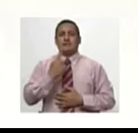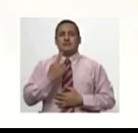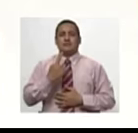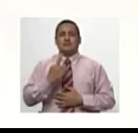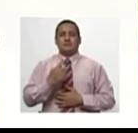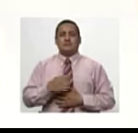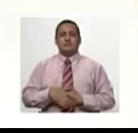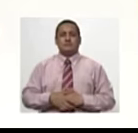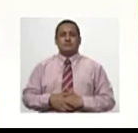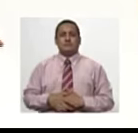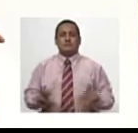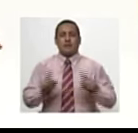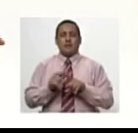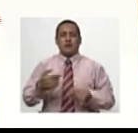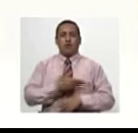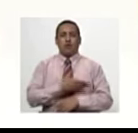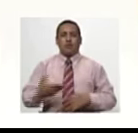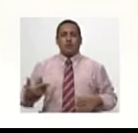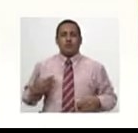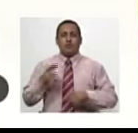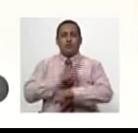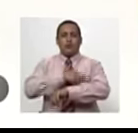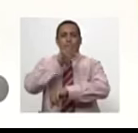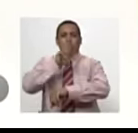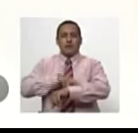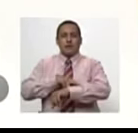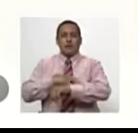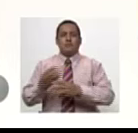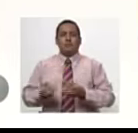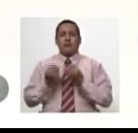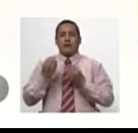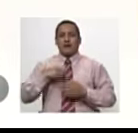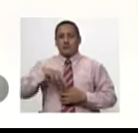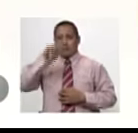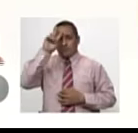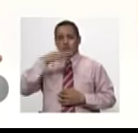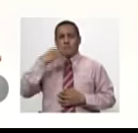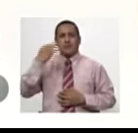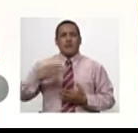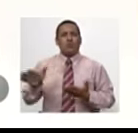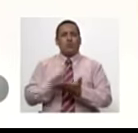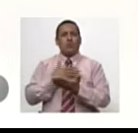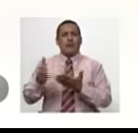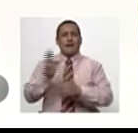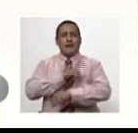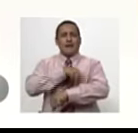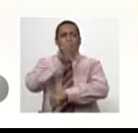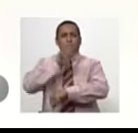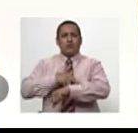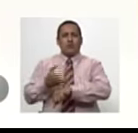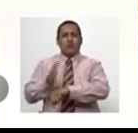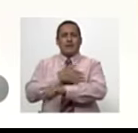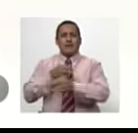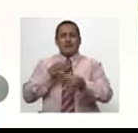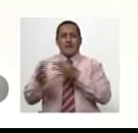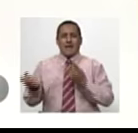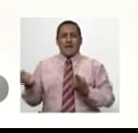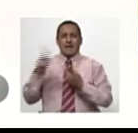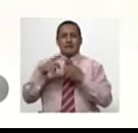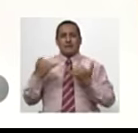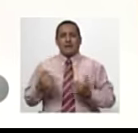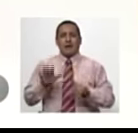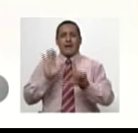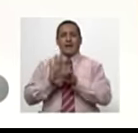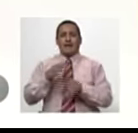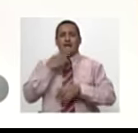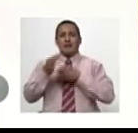ser gobiernos regionales. Ya. Yeah. Porque en el Perú en realidad no existen regiones como tal hasta ahora. Claro. La